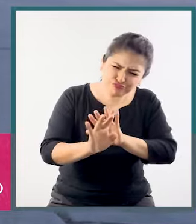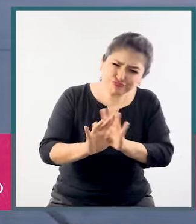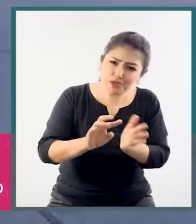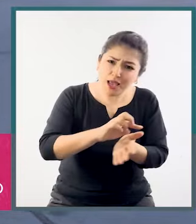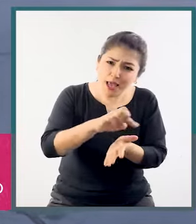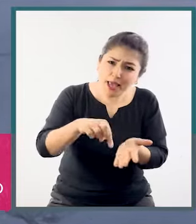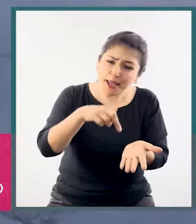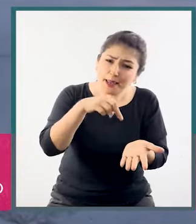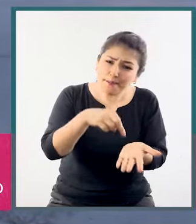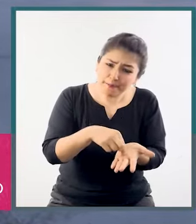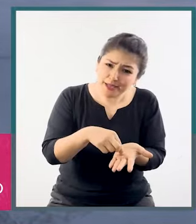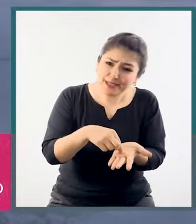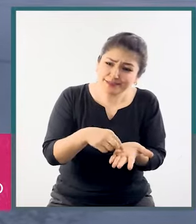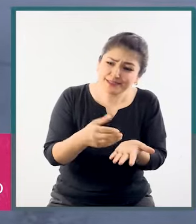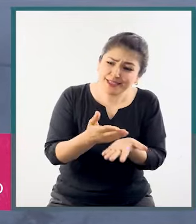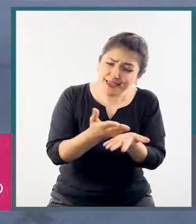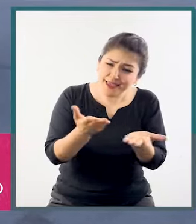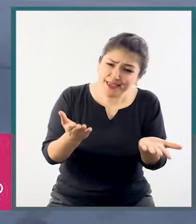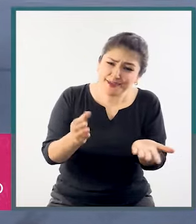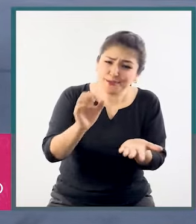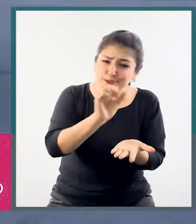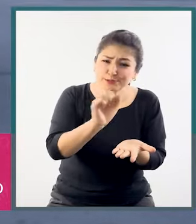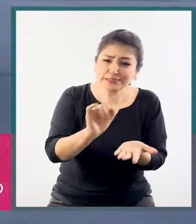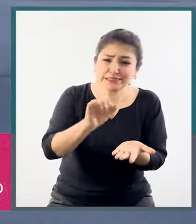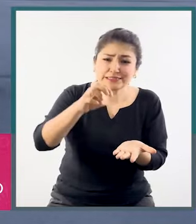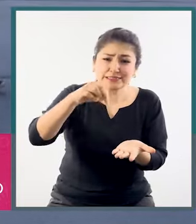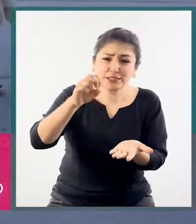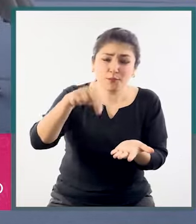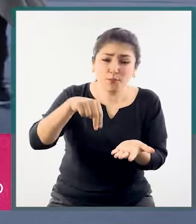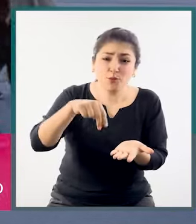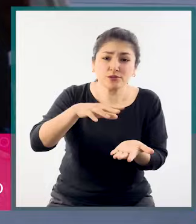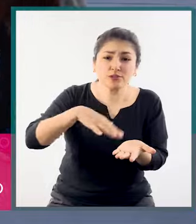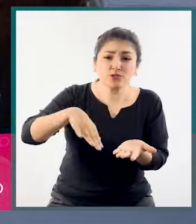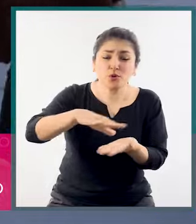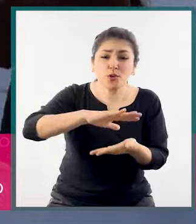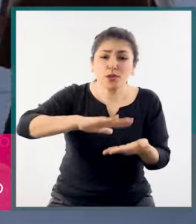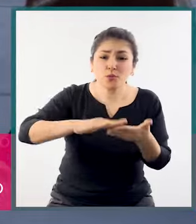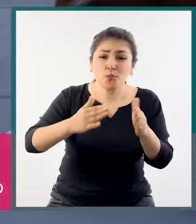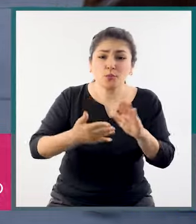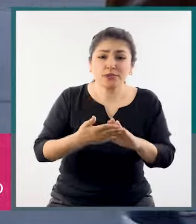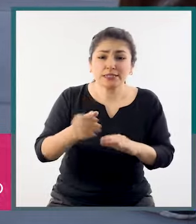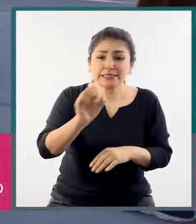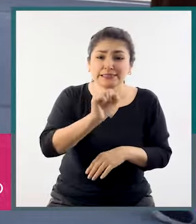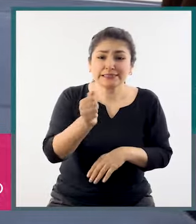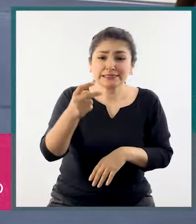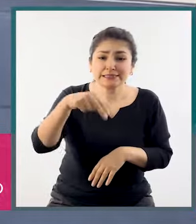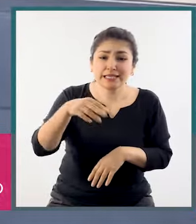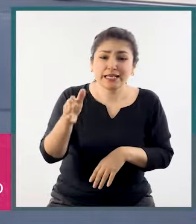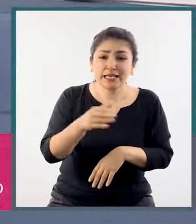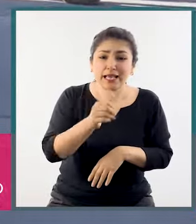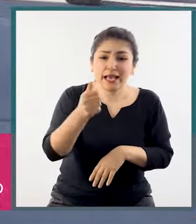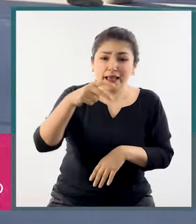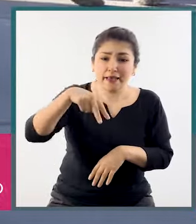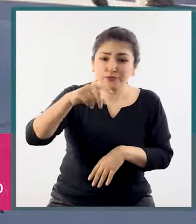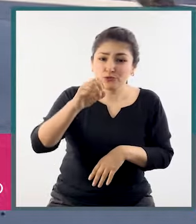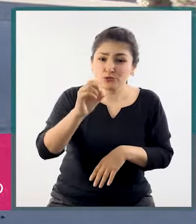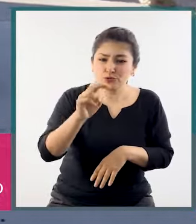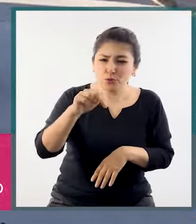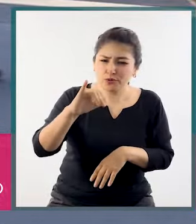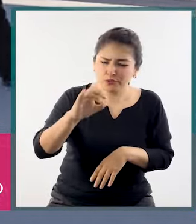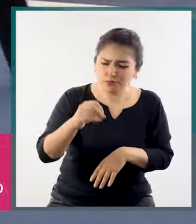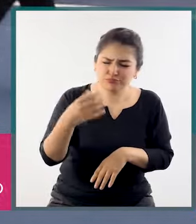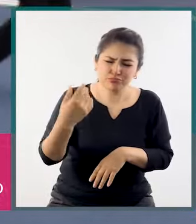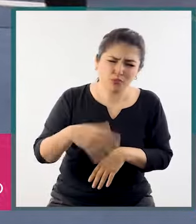plaza principal denominada Simón Bolívar de la comunidad campesina San Antonio de Rancas del distrito de Simón